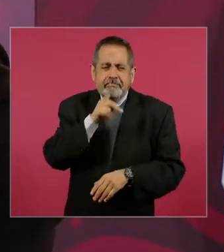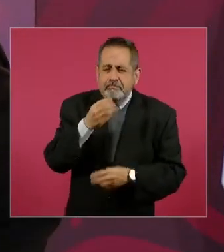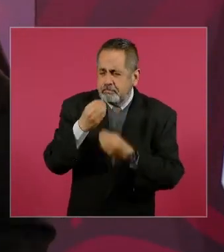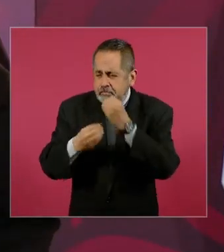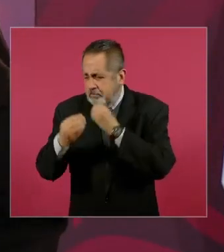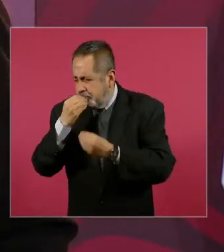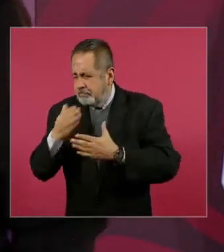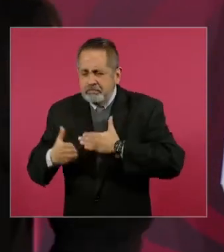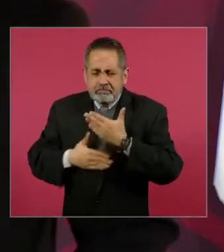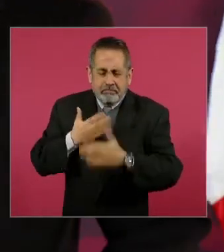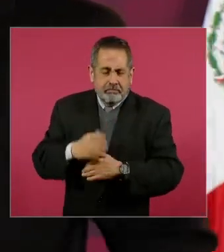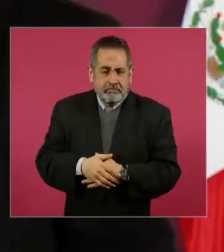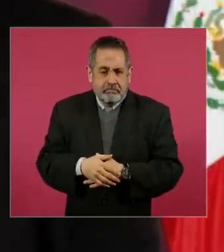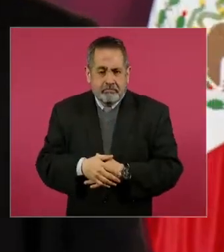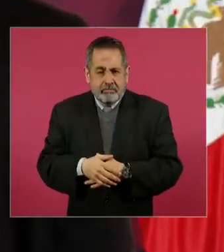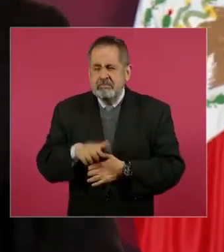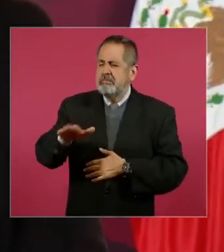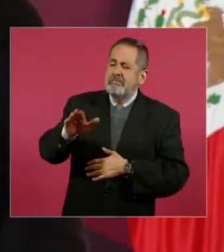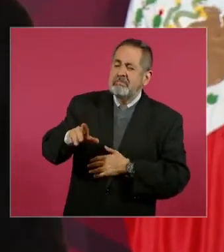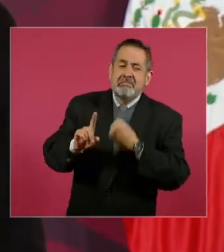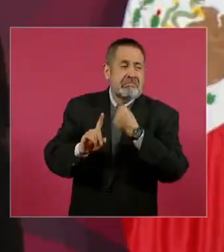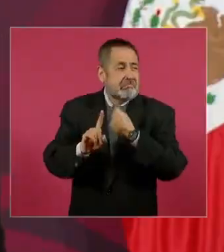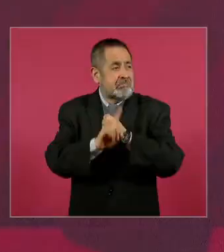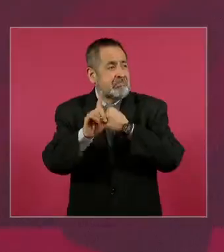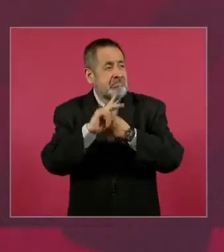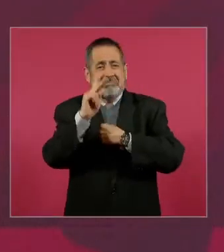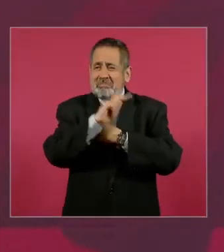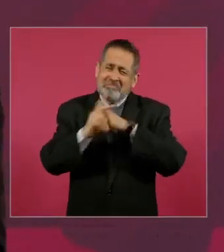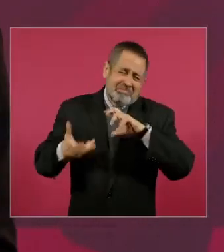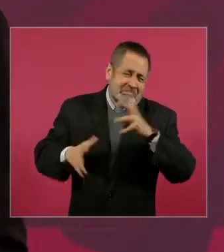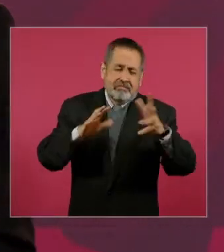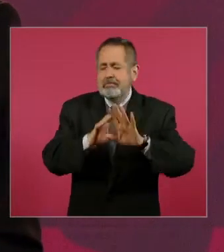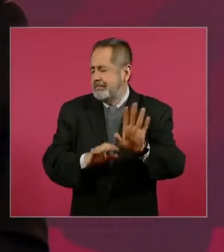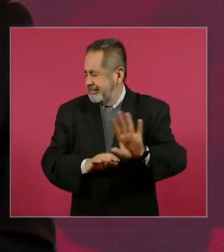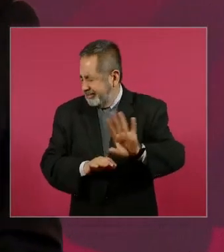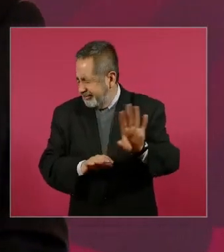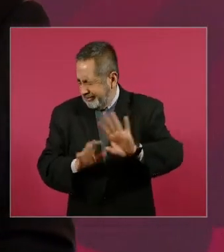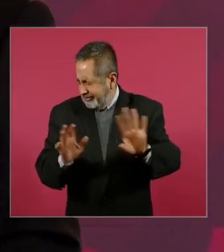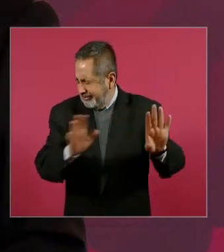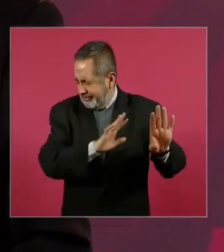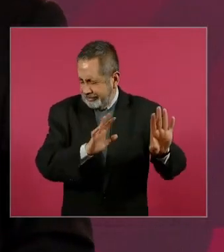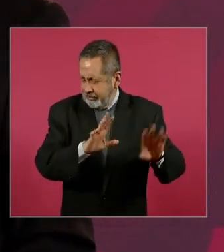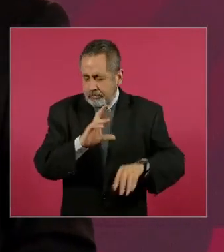Es que se está destruyendo el país. No. No hablemos de eso.